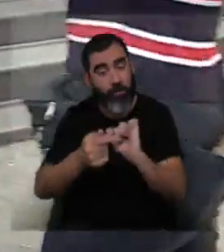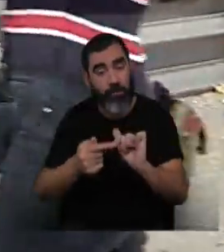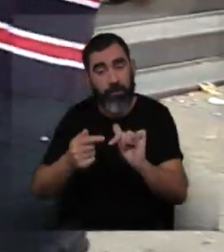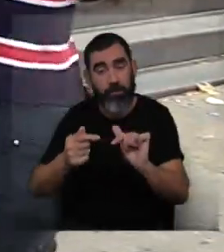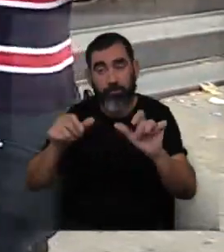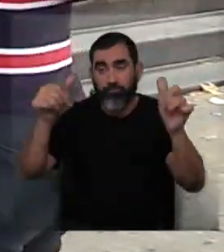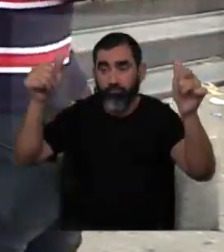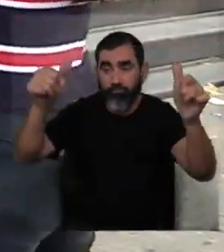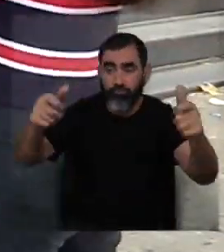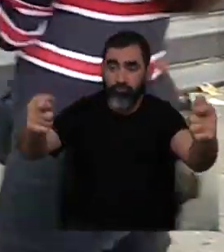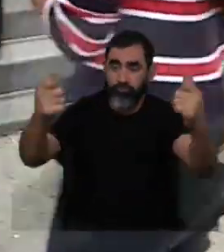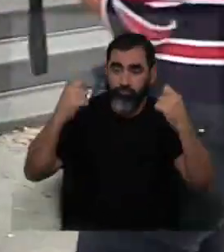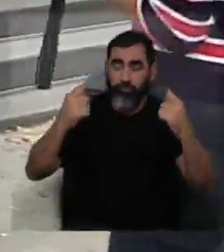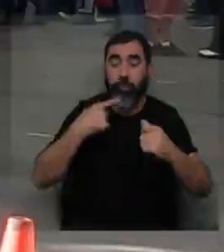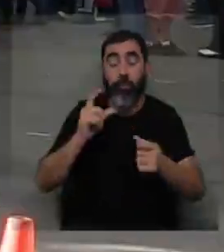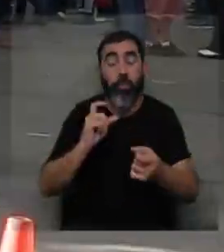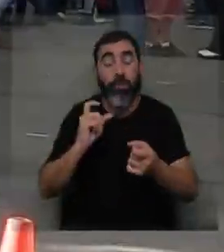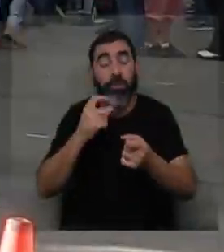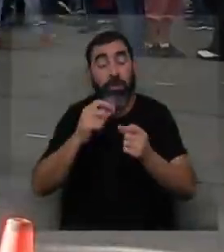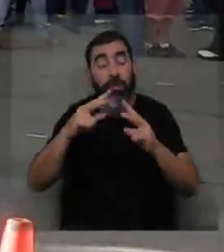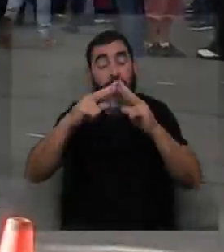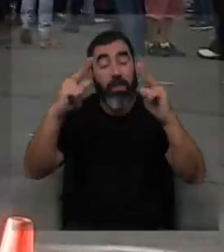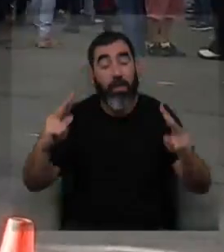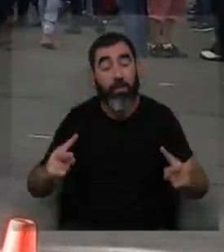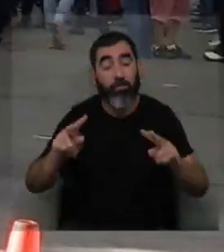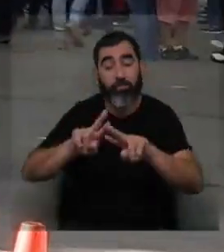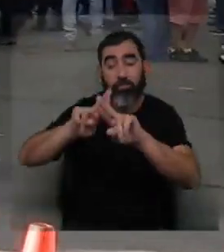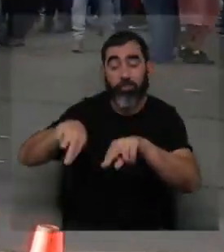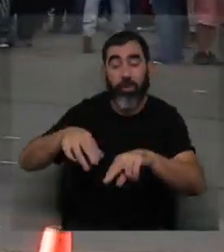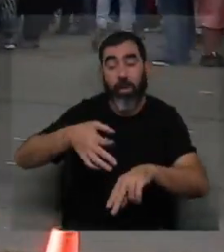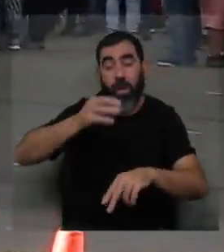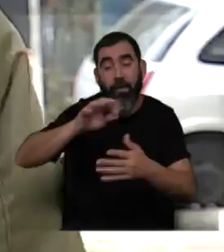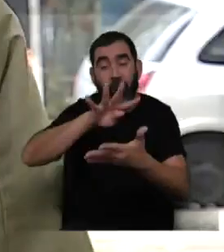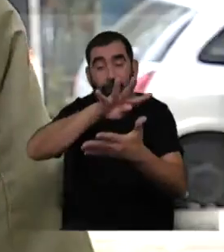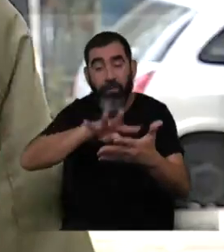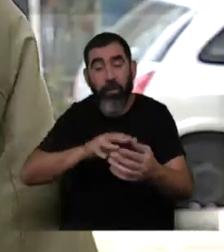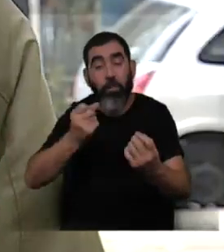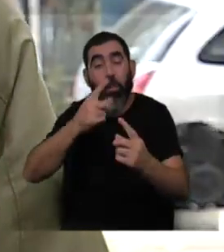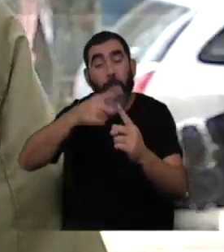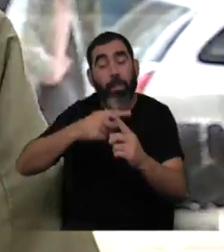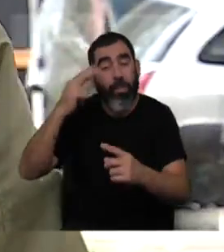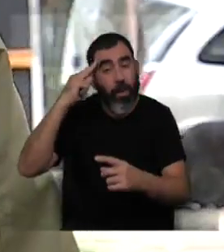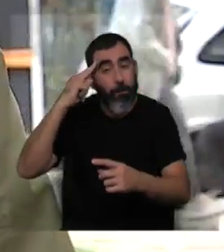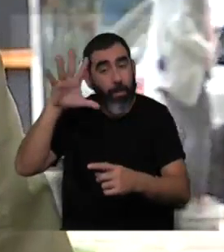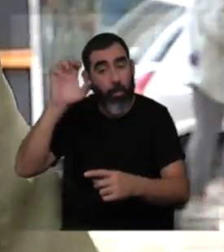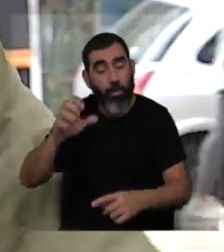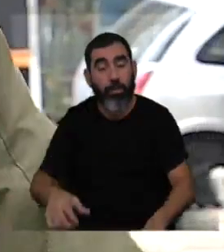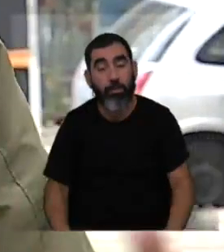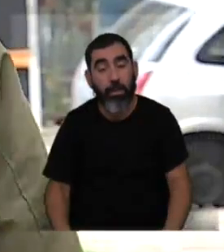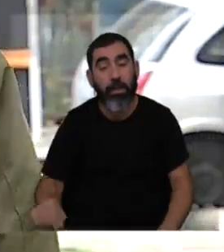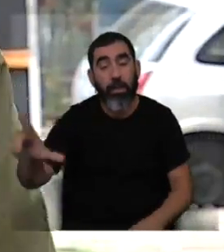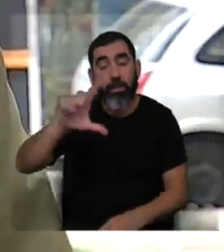bajar otras pancartas. Por ejemplo, en el gremio de Salinas cancelaron un café literario con motivo del mes de la memoria. En el